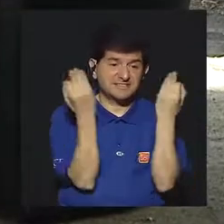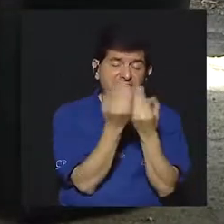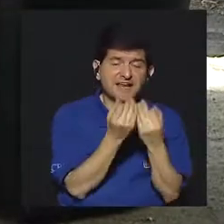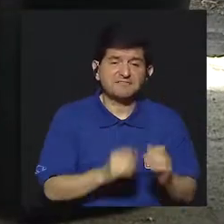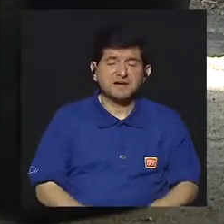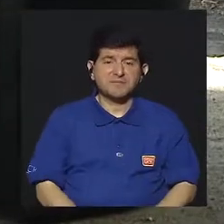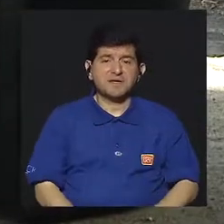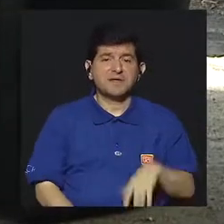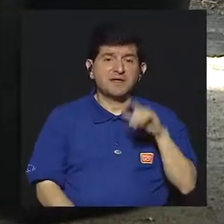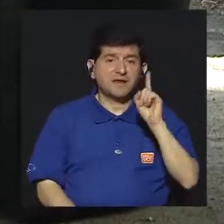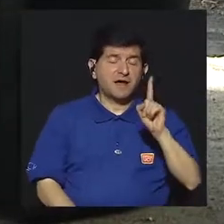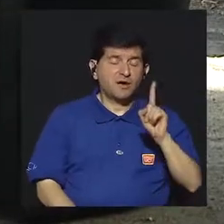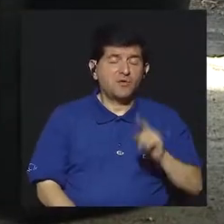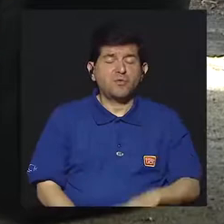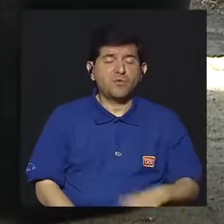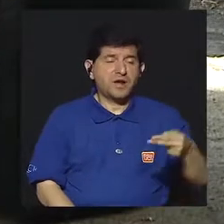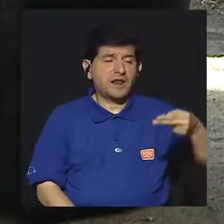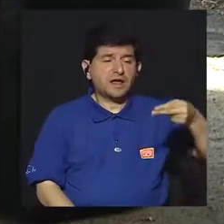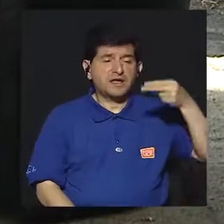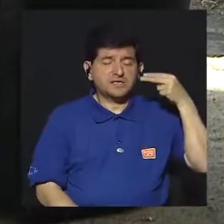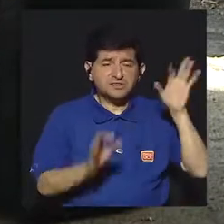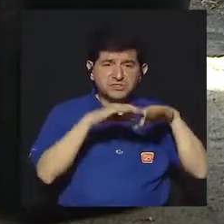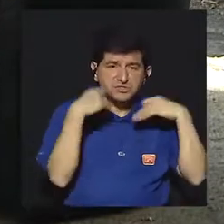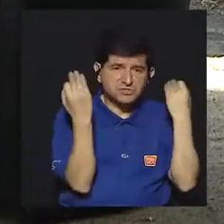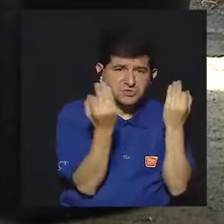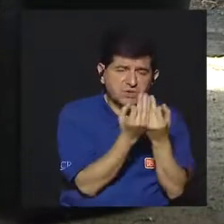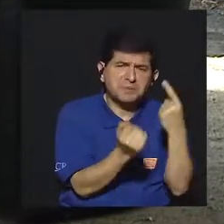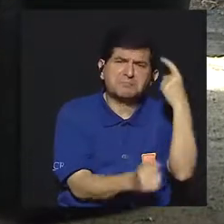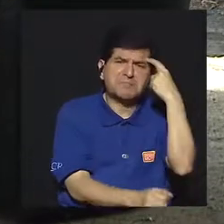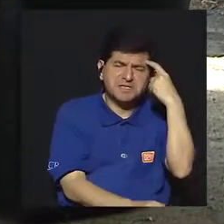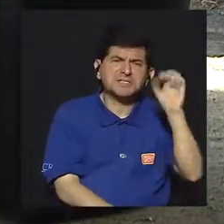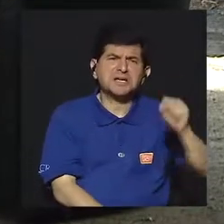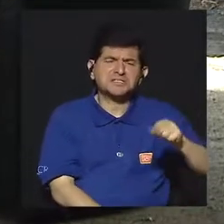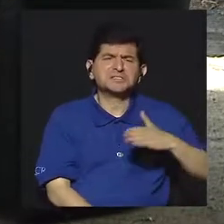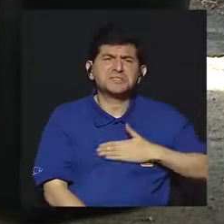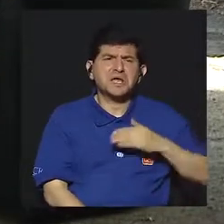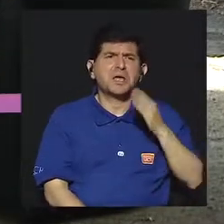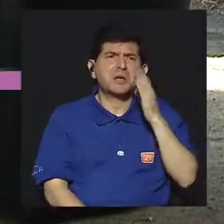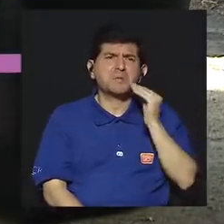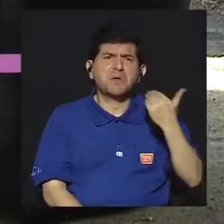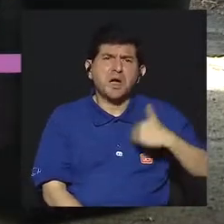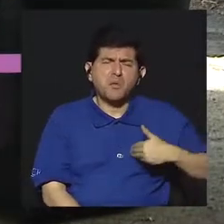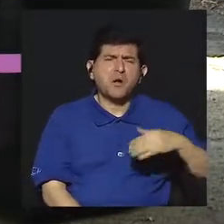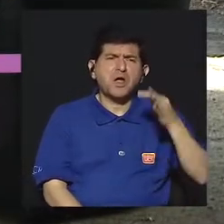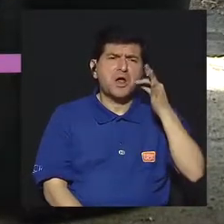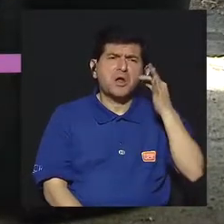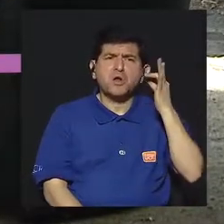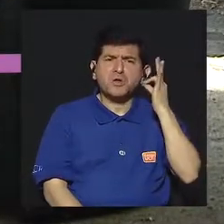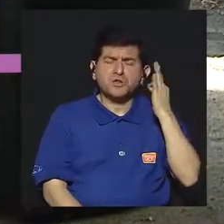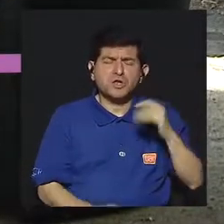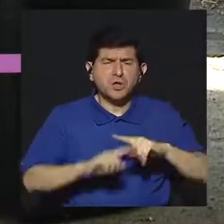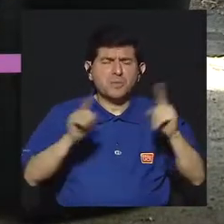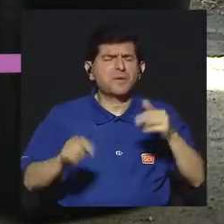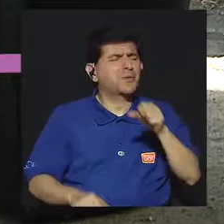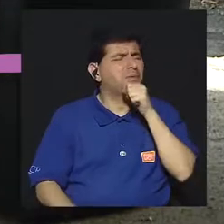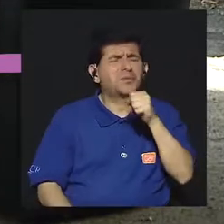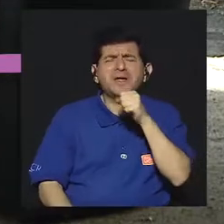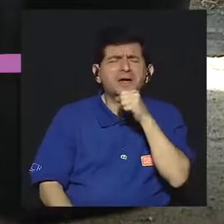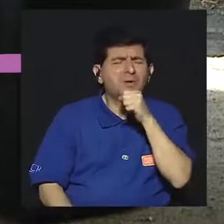familia algún antecedente familiar, muchas veces nos ponemos a pensar, ay, si mi abuelo tenía problemas, mis tíos, pero